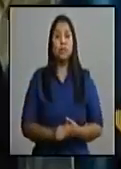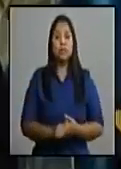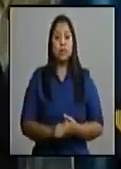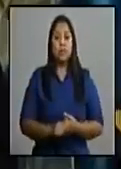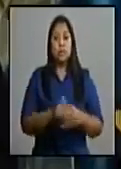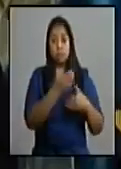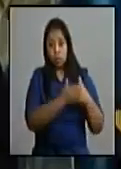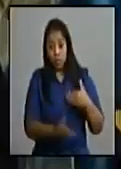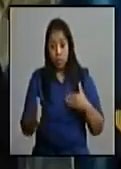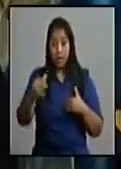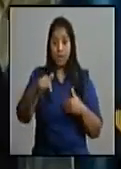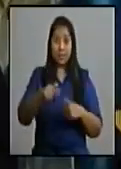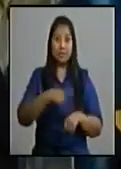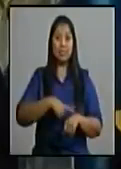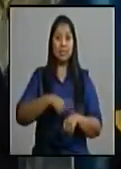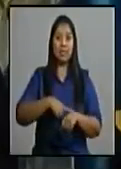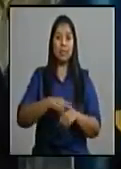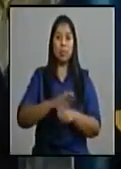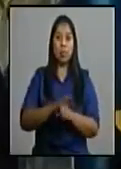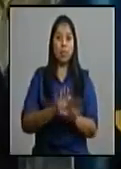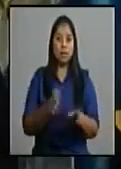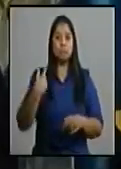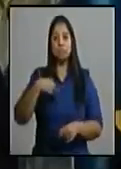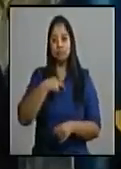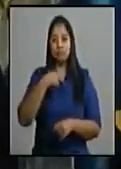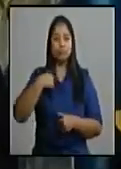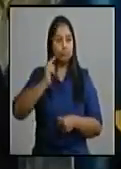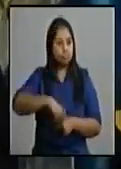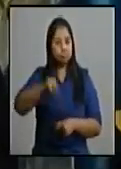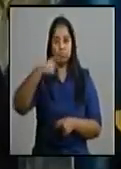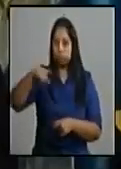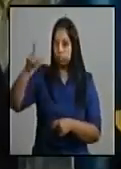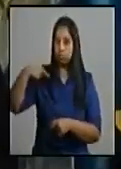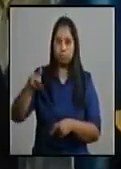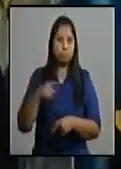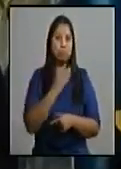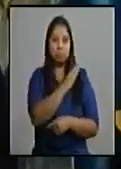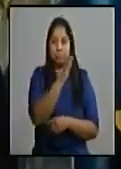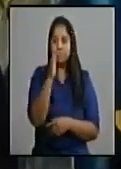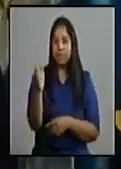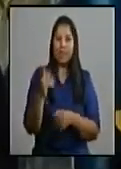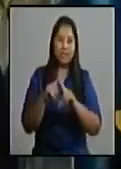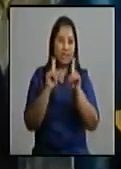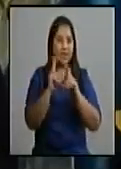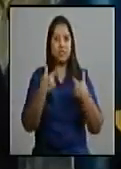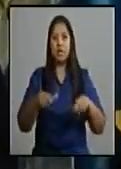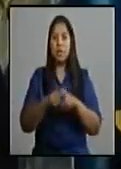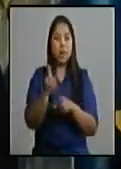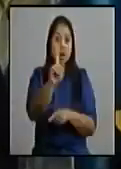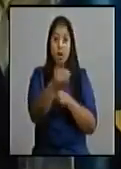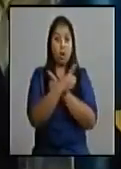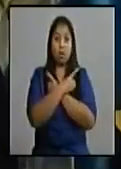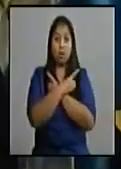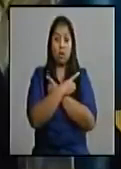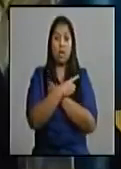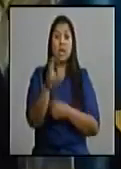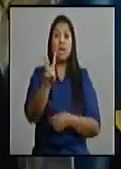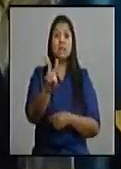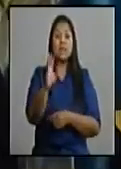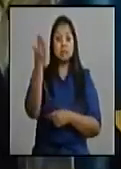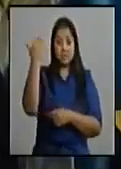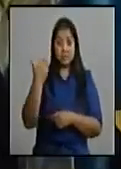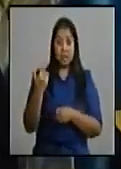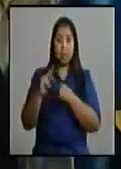Durante todo este tiempo de pandemia hemos andado en la calle, no hemos descansado. El viernes pasado estuvimos